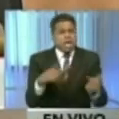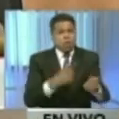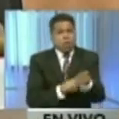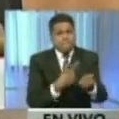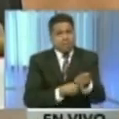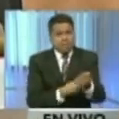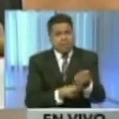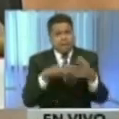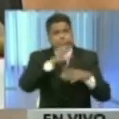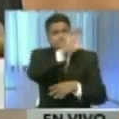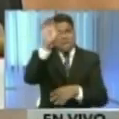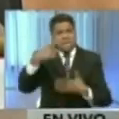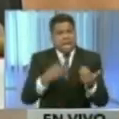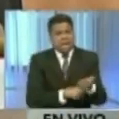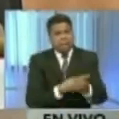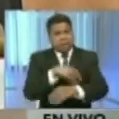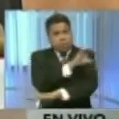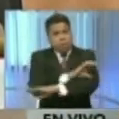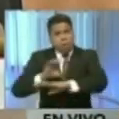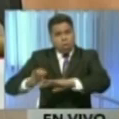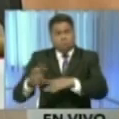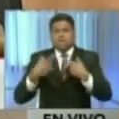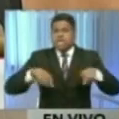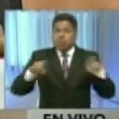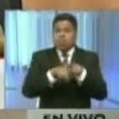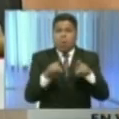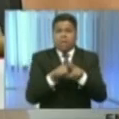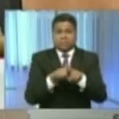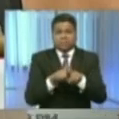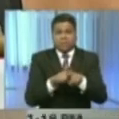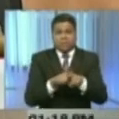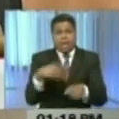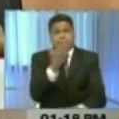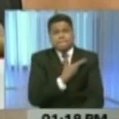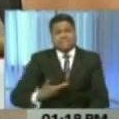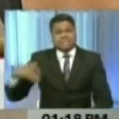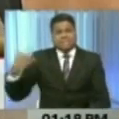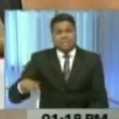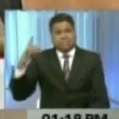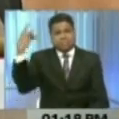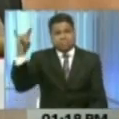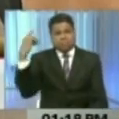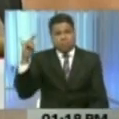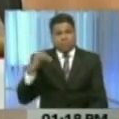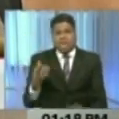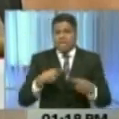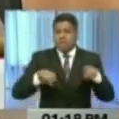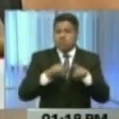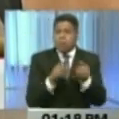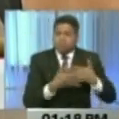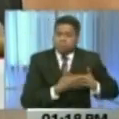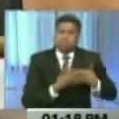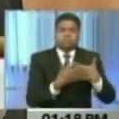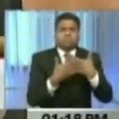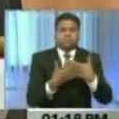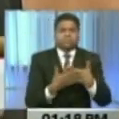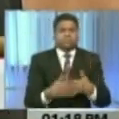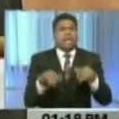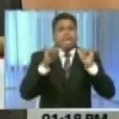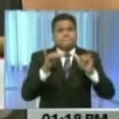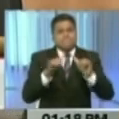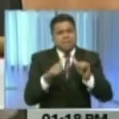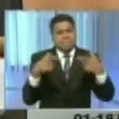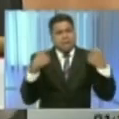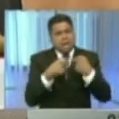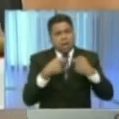Evo Morales. Dan siempre la lucha, no solamente en solidaridad con Venezuela, sino que es la misma lucha de